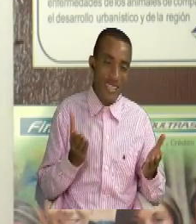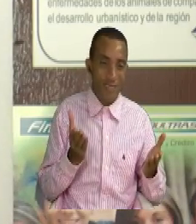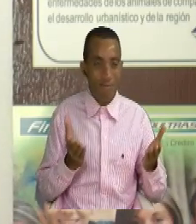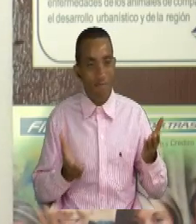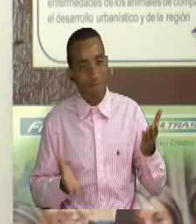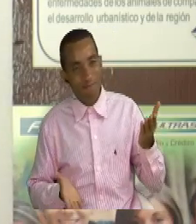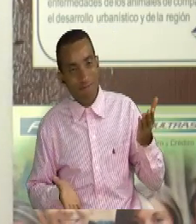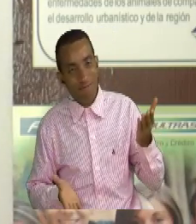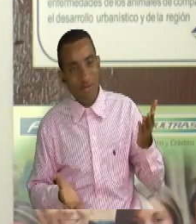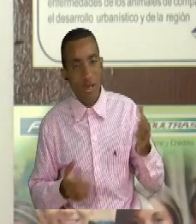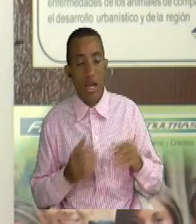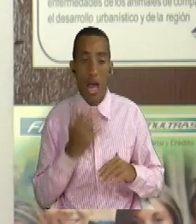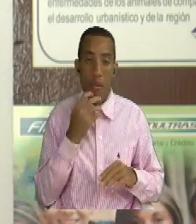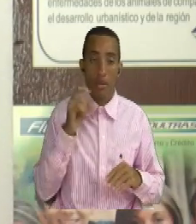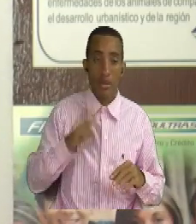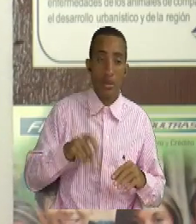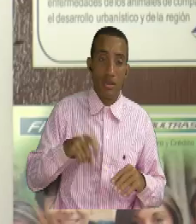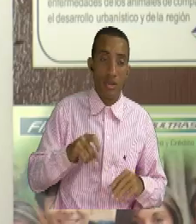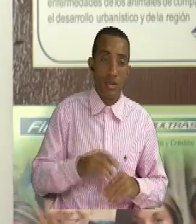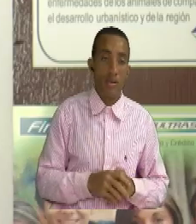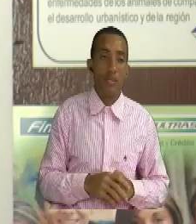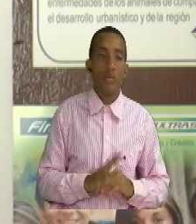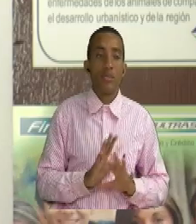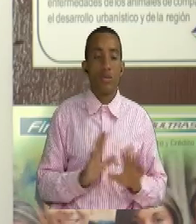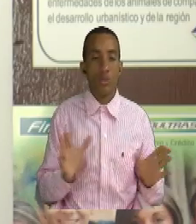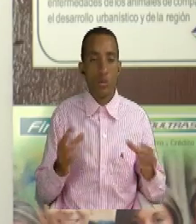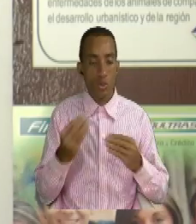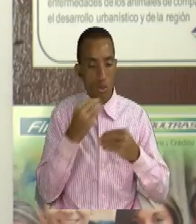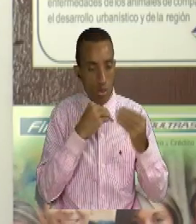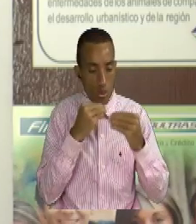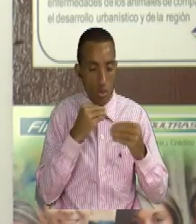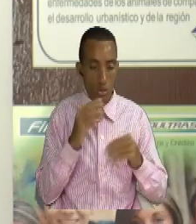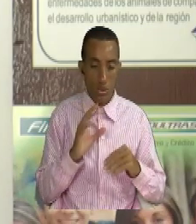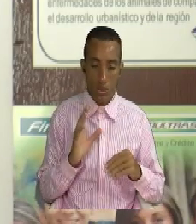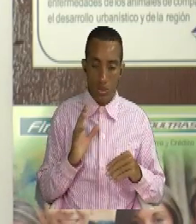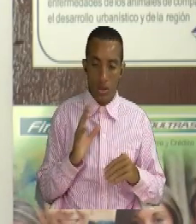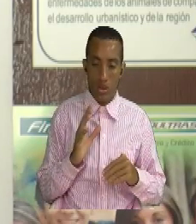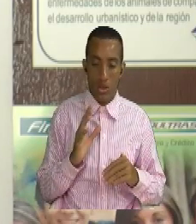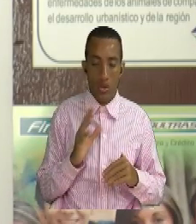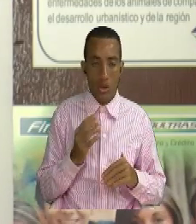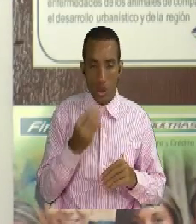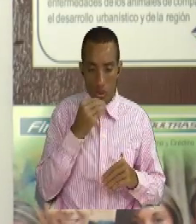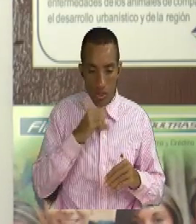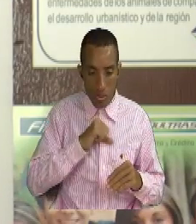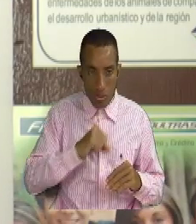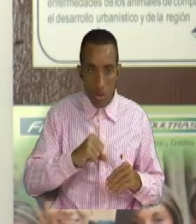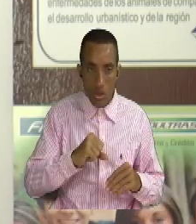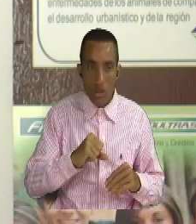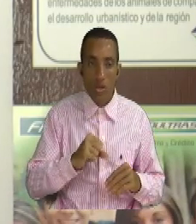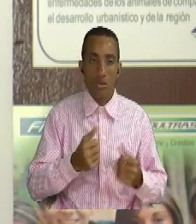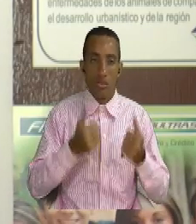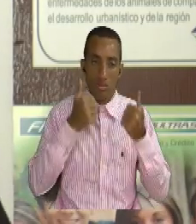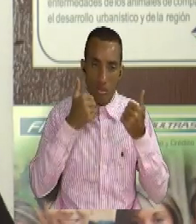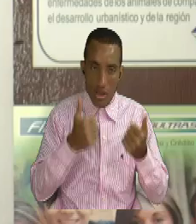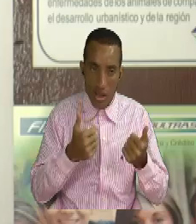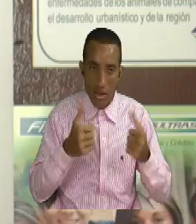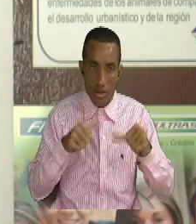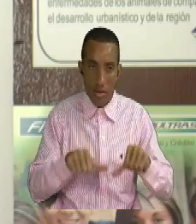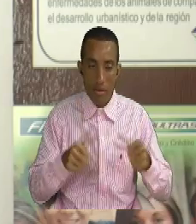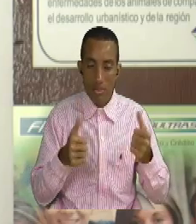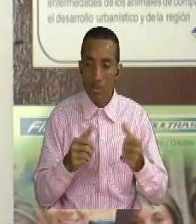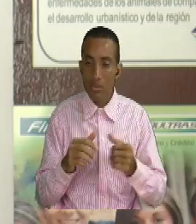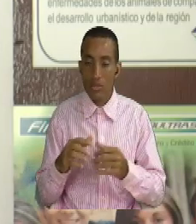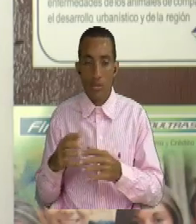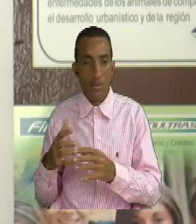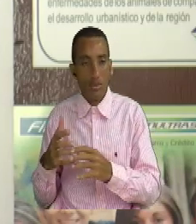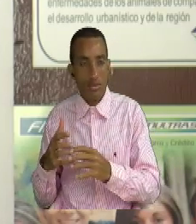los animales, lo que se necesita es hacer un alimento nutricional balanceado. De esta forma existen los concentrados comerciales